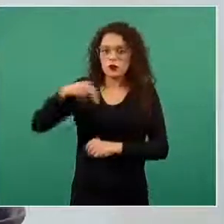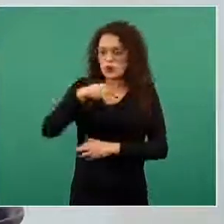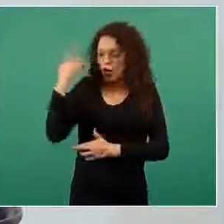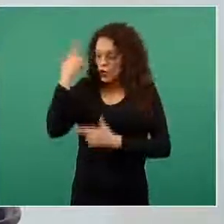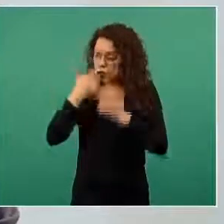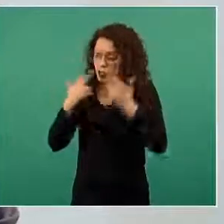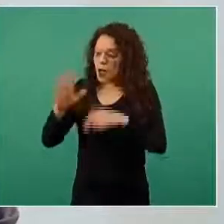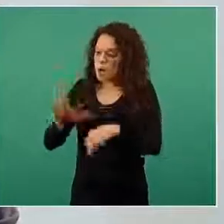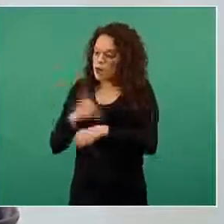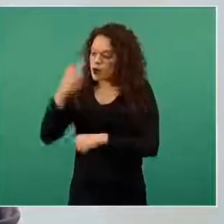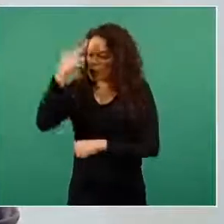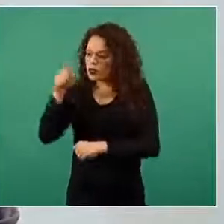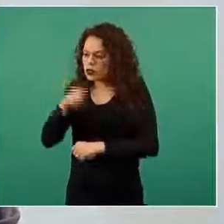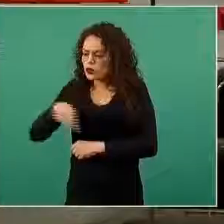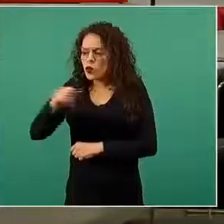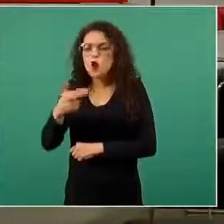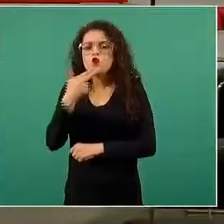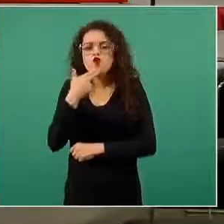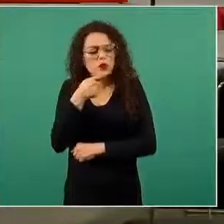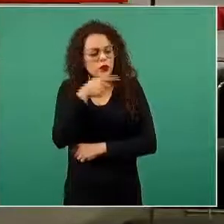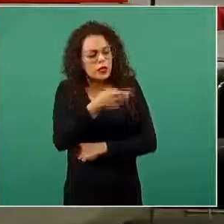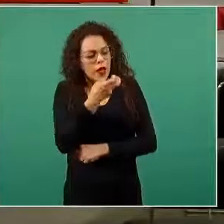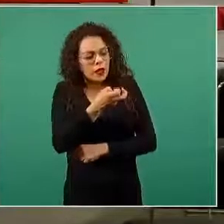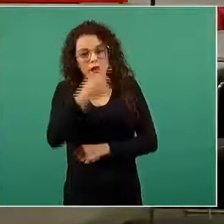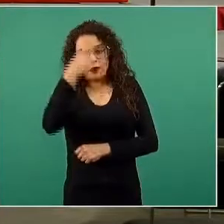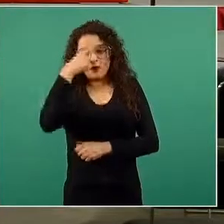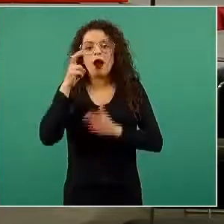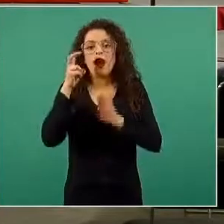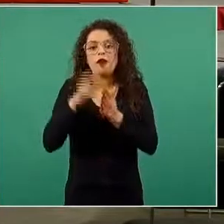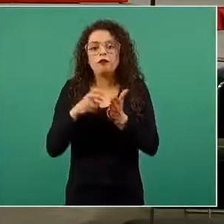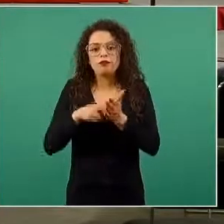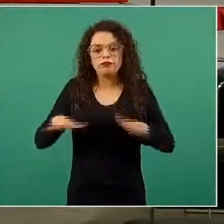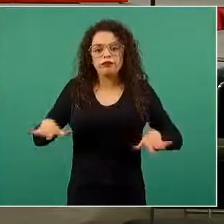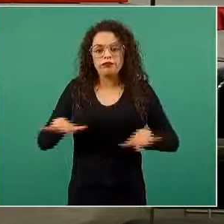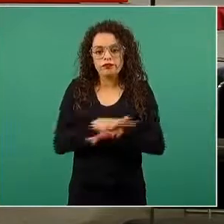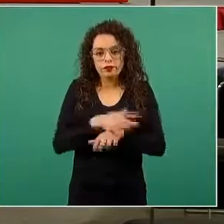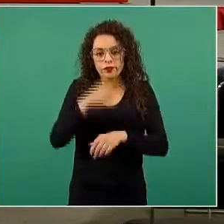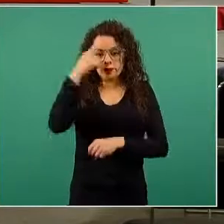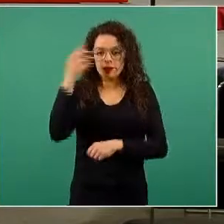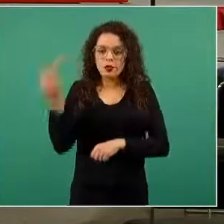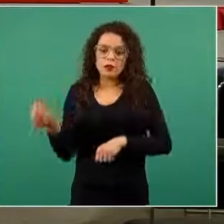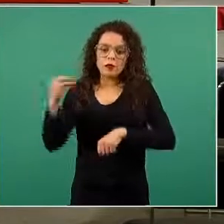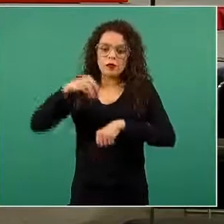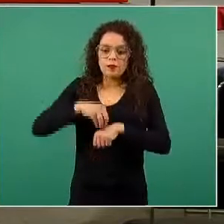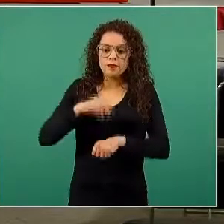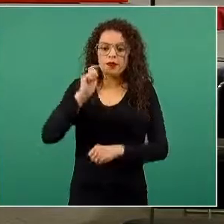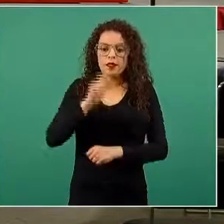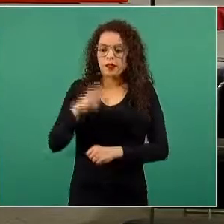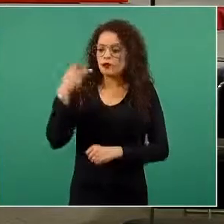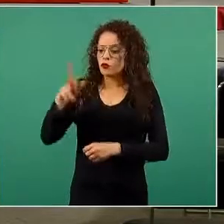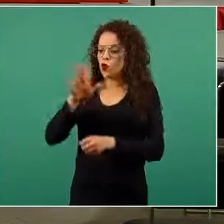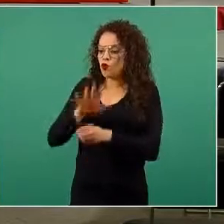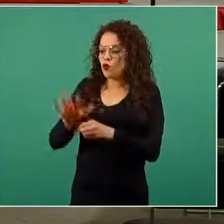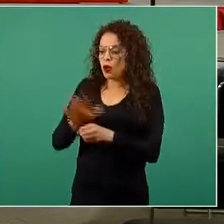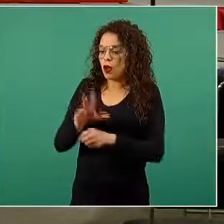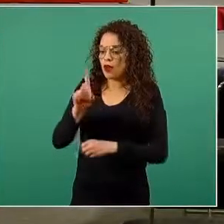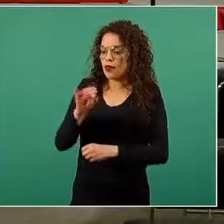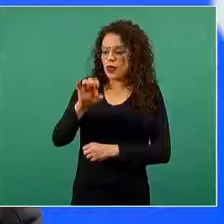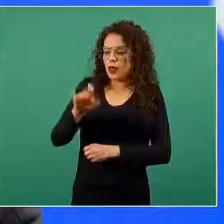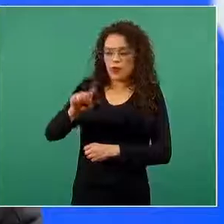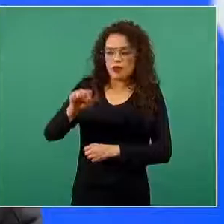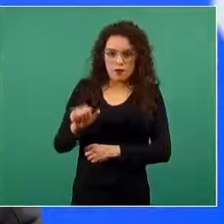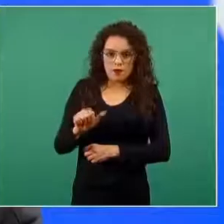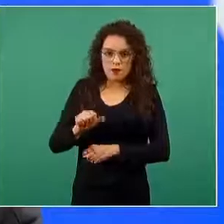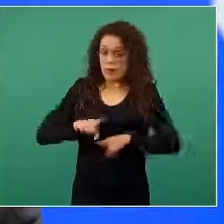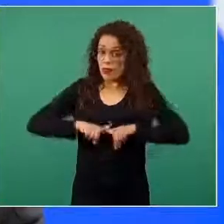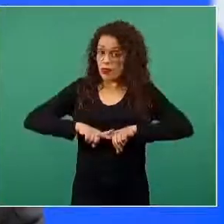del consumo de ese alimento procesado para corregir eso y poder meter la dieta local. Es muy